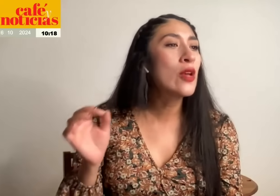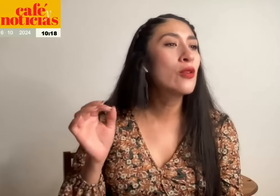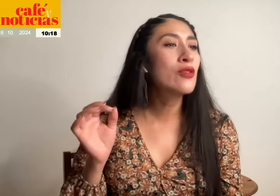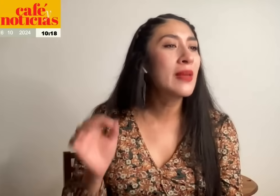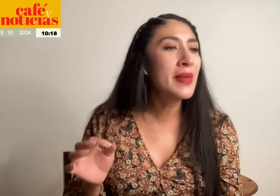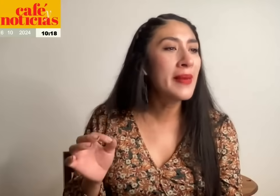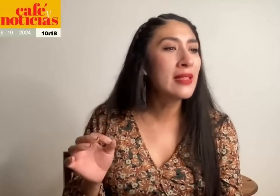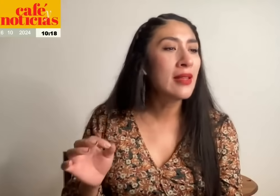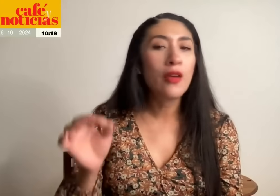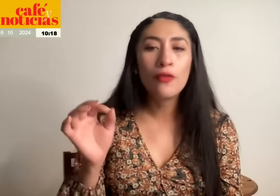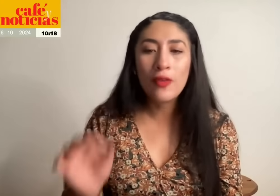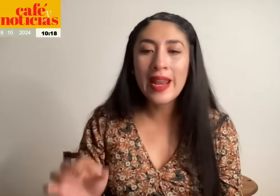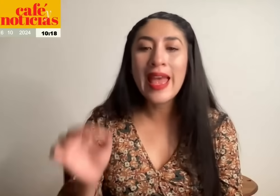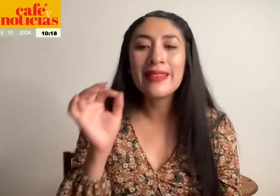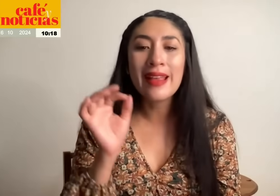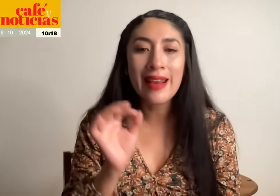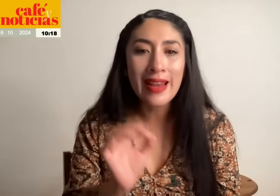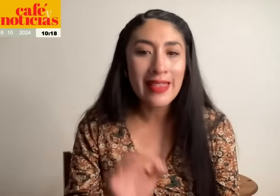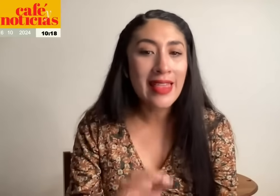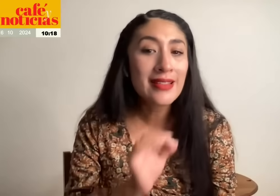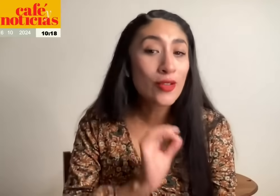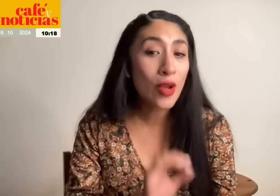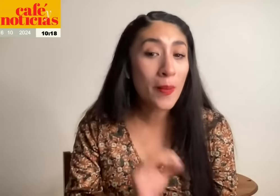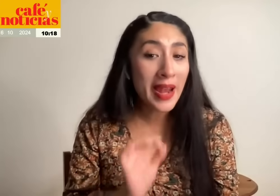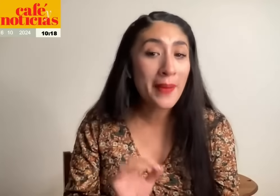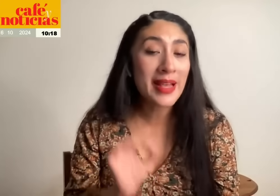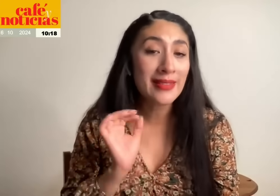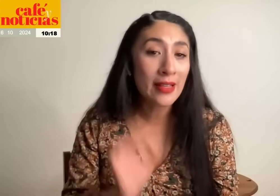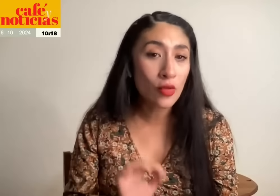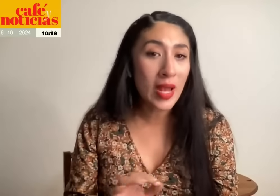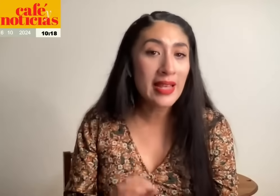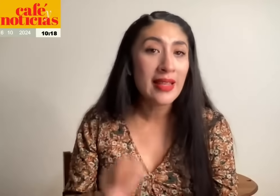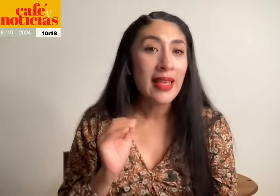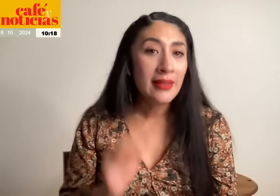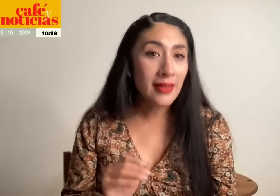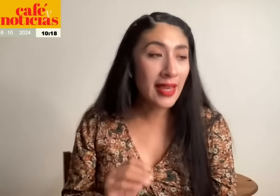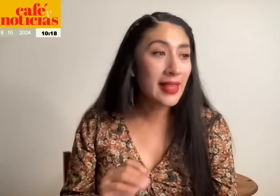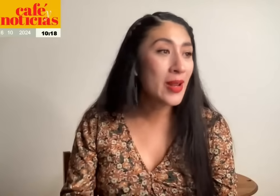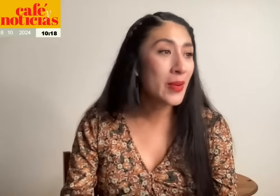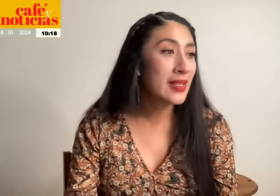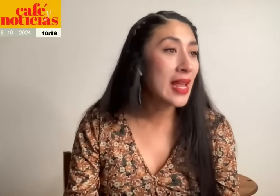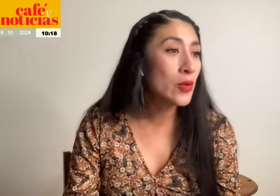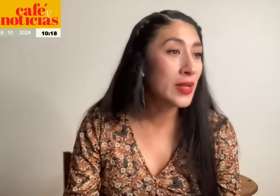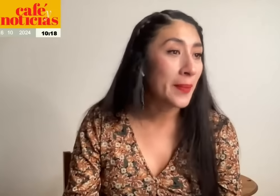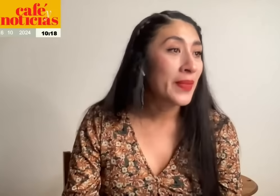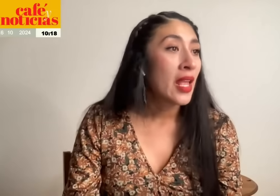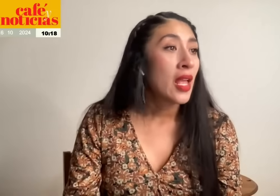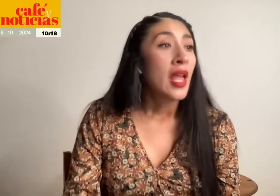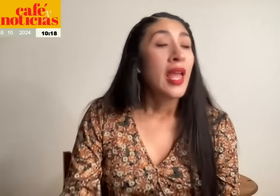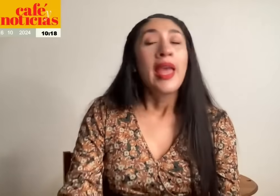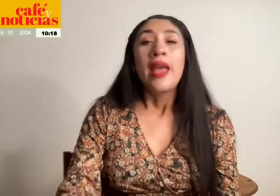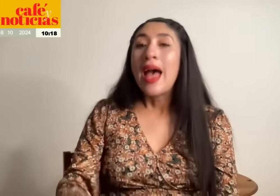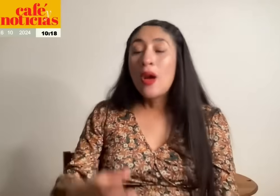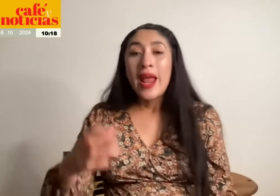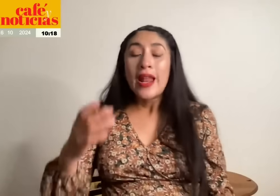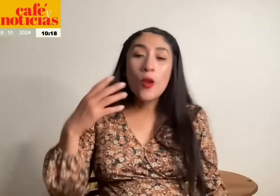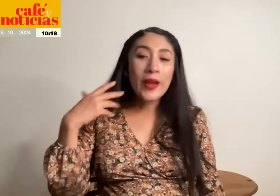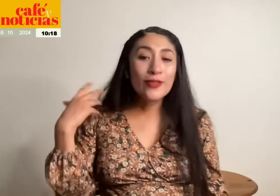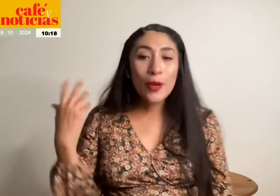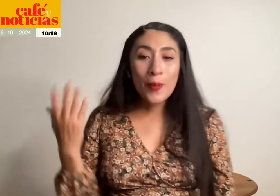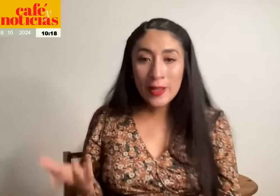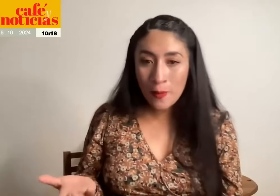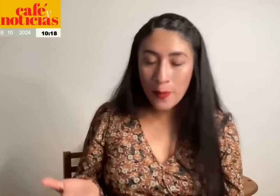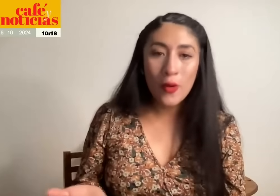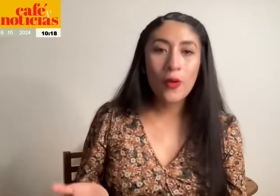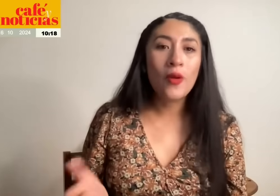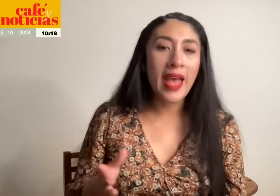totalmente inconcebibles, fuera de realidad. Esas son palabras textuales de Genaro García Luna. Ahora, lo